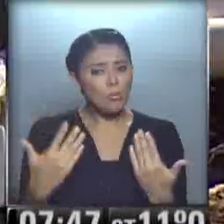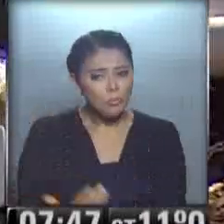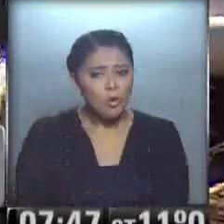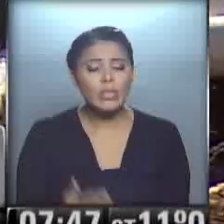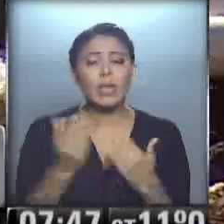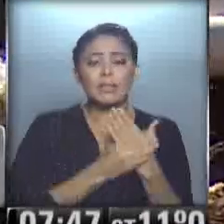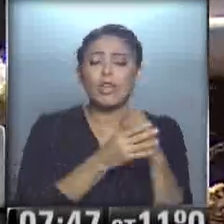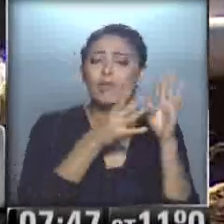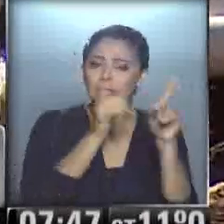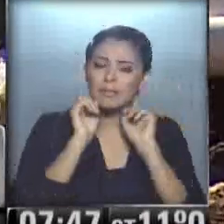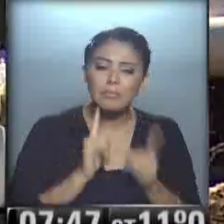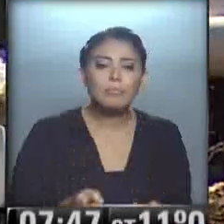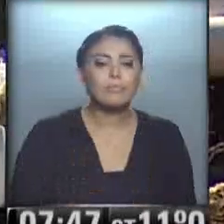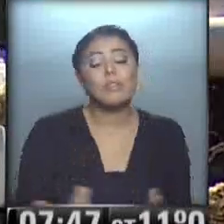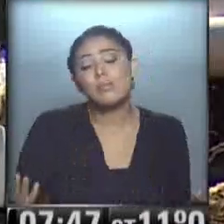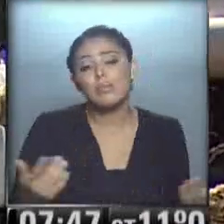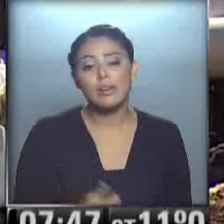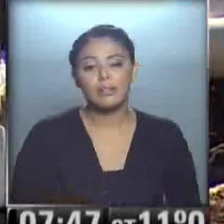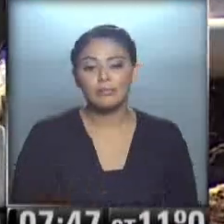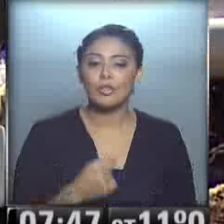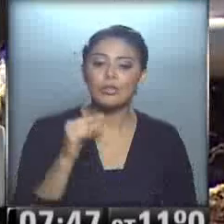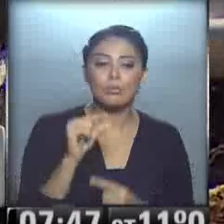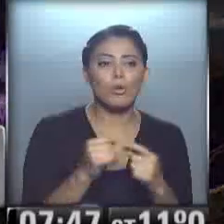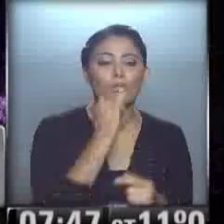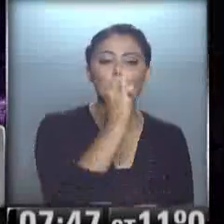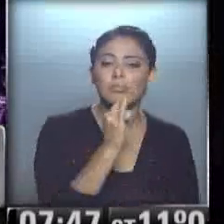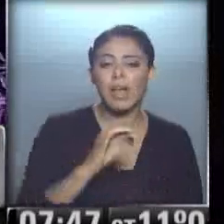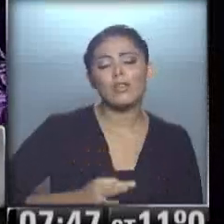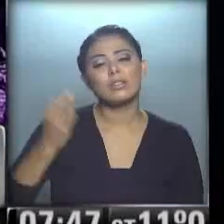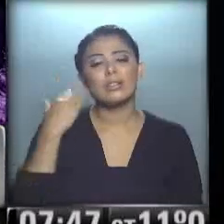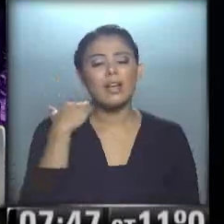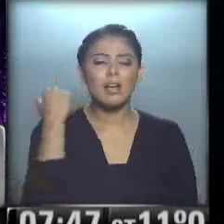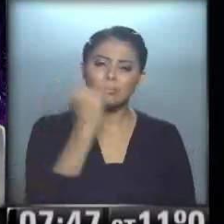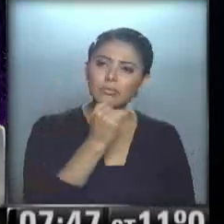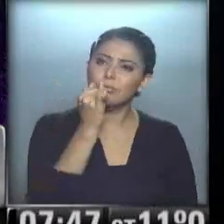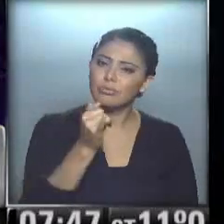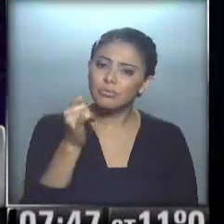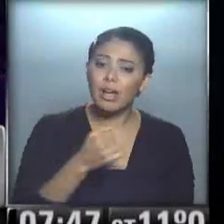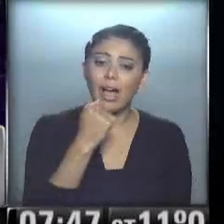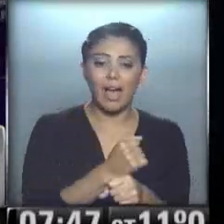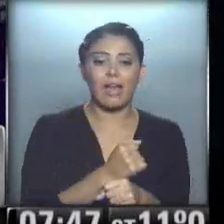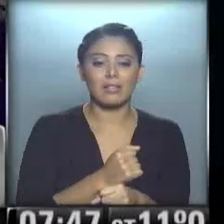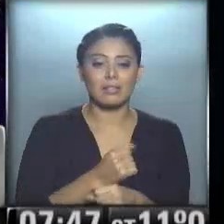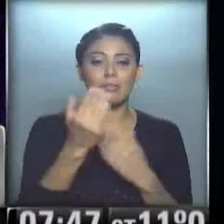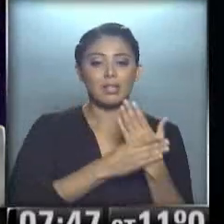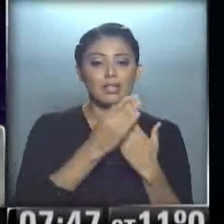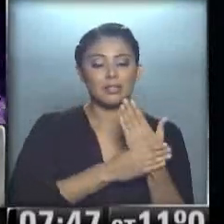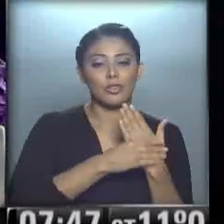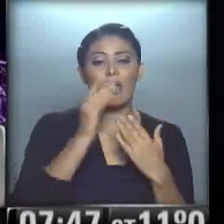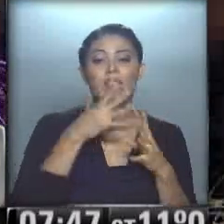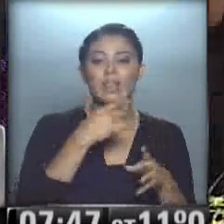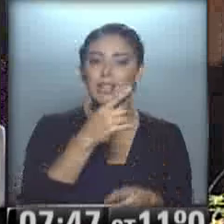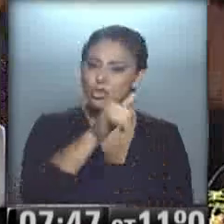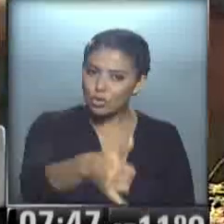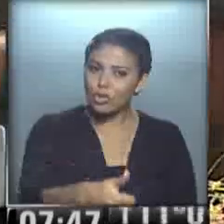Ministerio de Defensa. Y bueno, y así lo fui planteando hace bastantes años, hasta que el Ministro de Defensa dijo que sí, y el